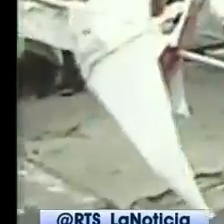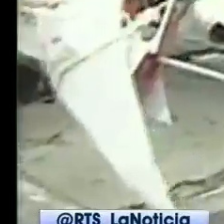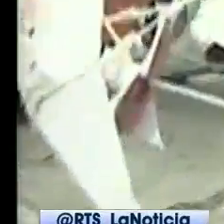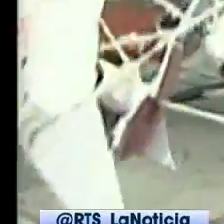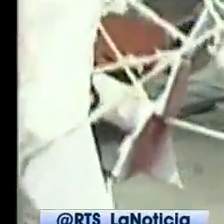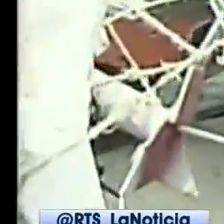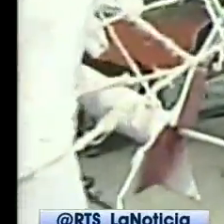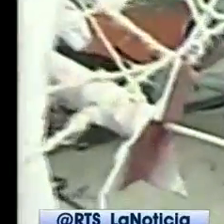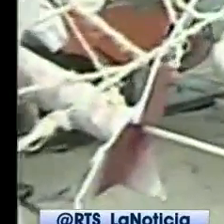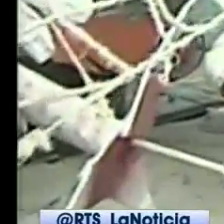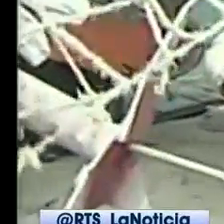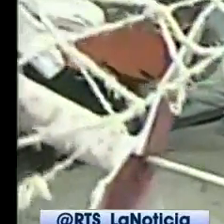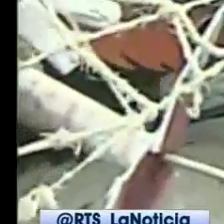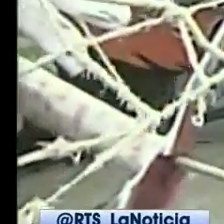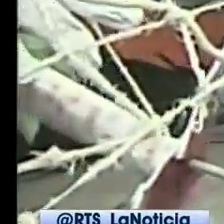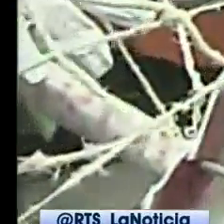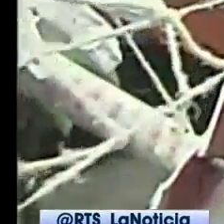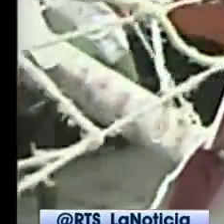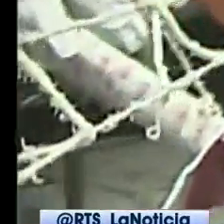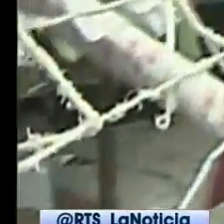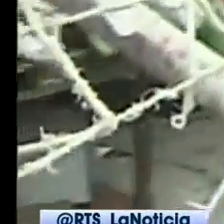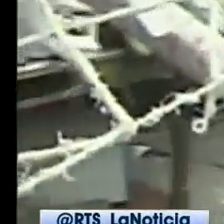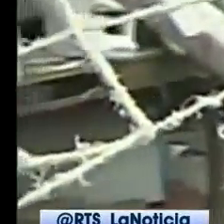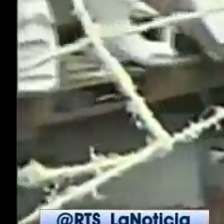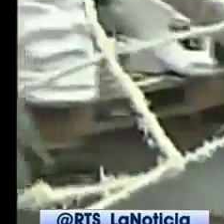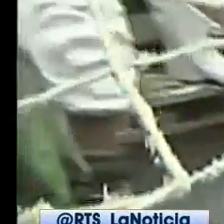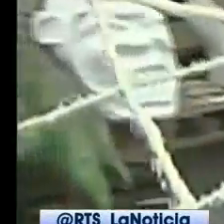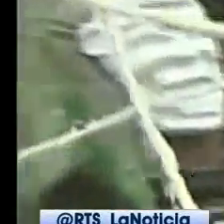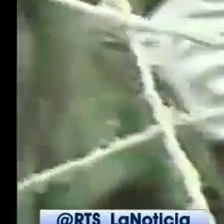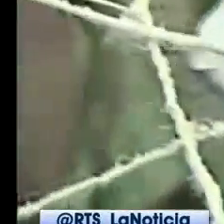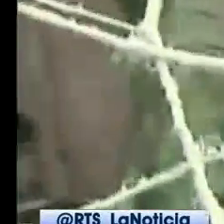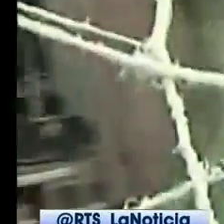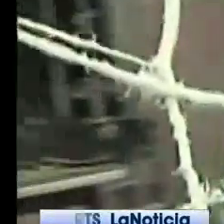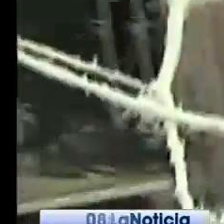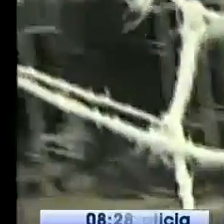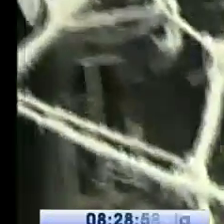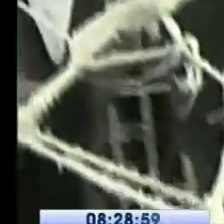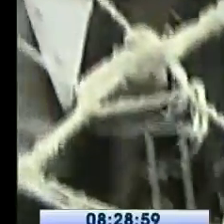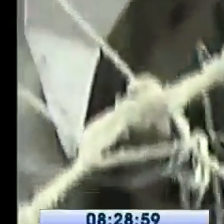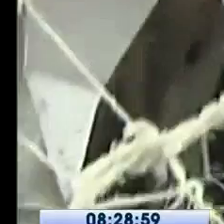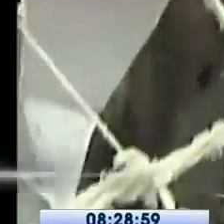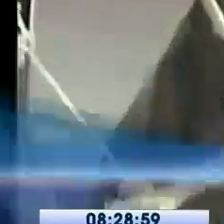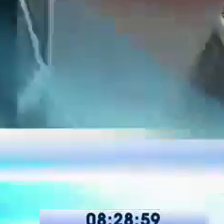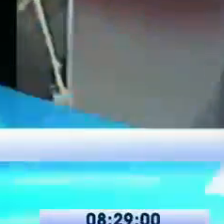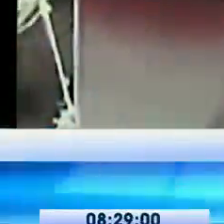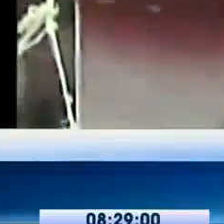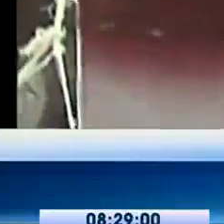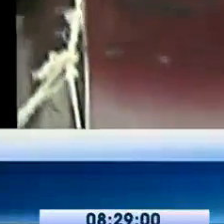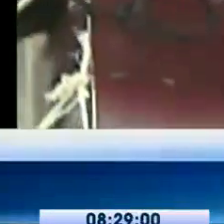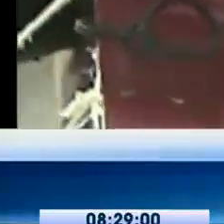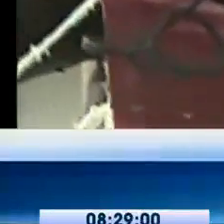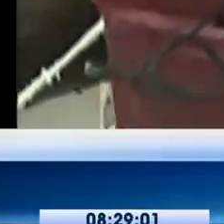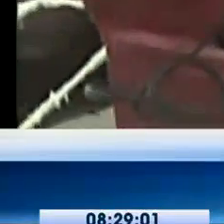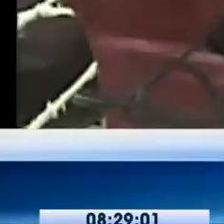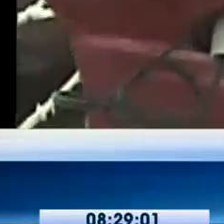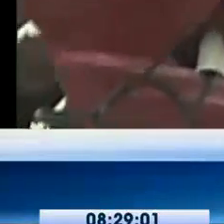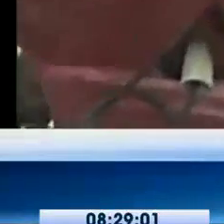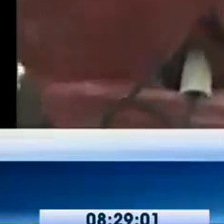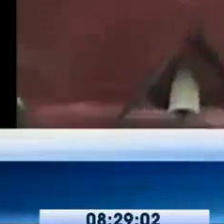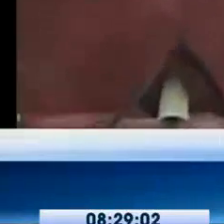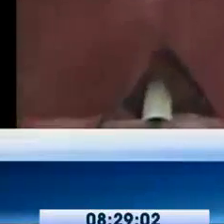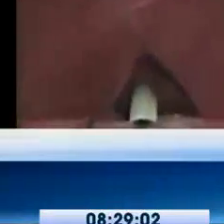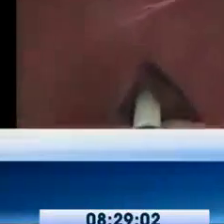llamar instalaciones de años viejos o escenarios con años viejos. Aquí tal parece que Spider-Man y